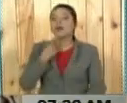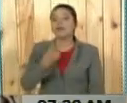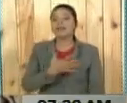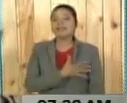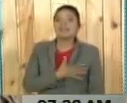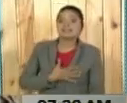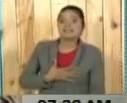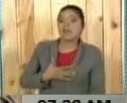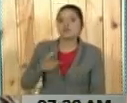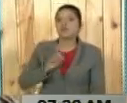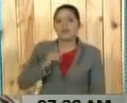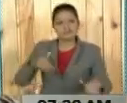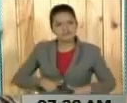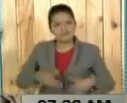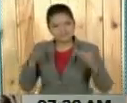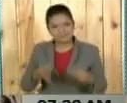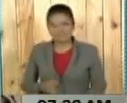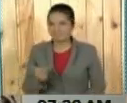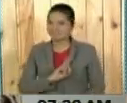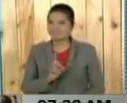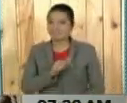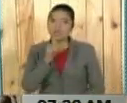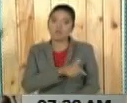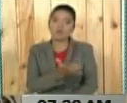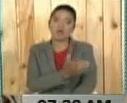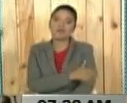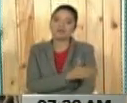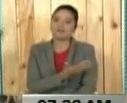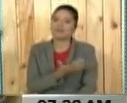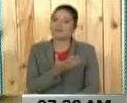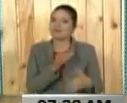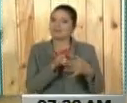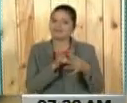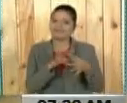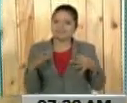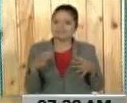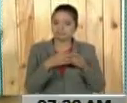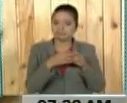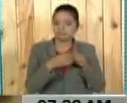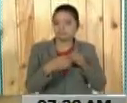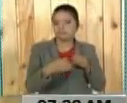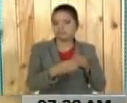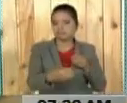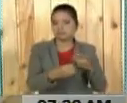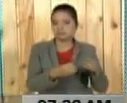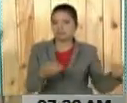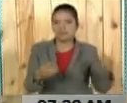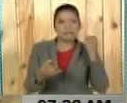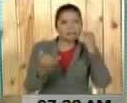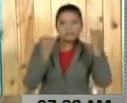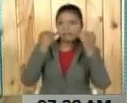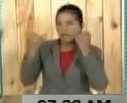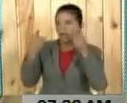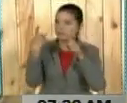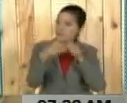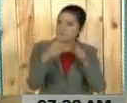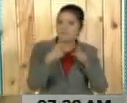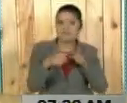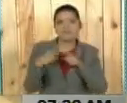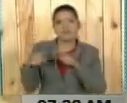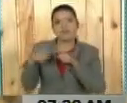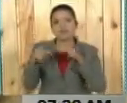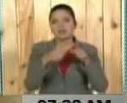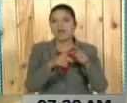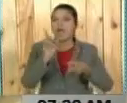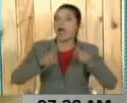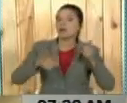no empreñan. La oposición es una oposición fracturada, con posiciones diversas, con posturas diversas, unas